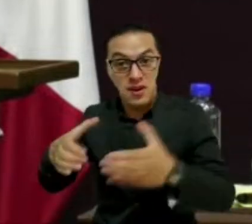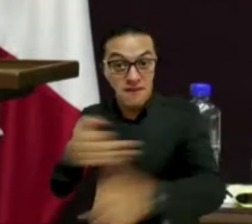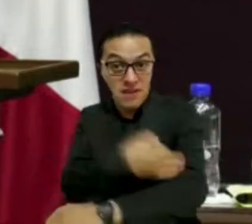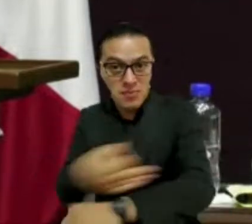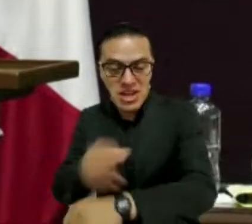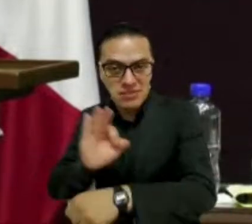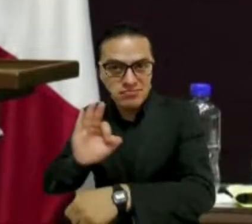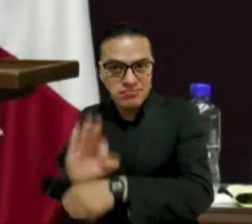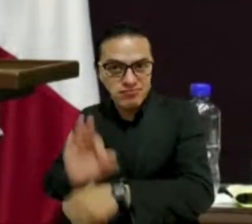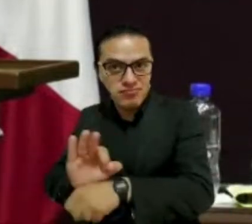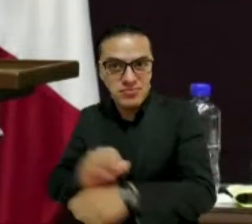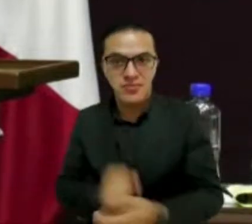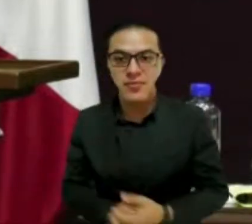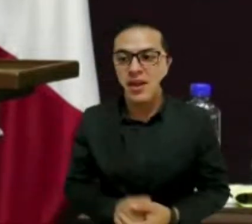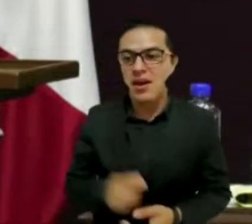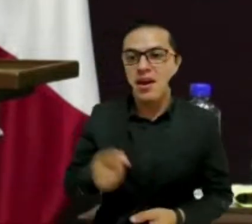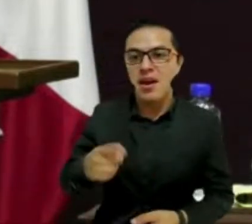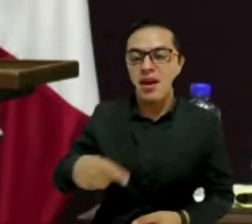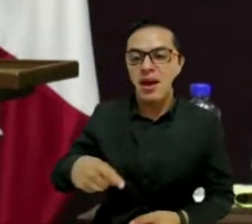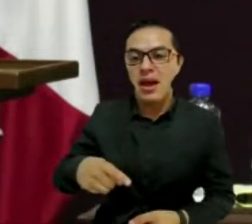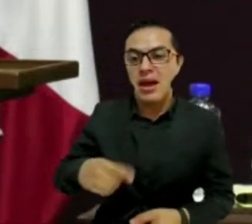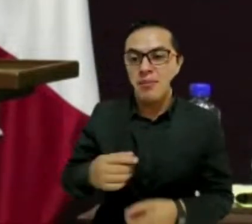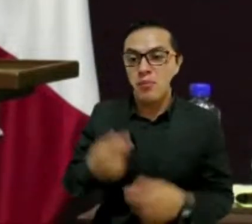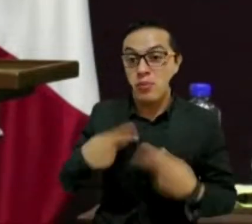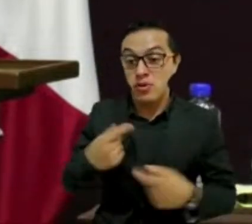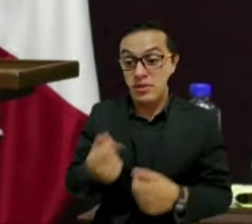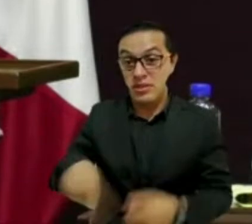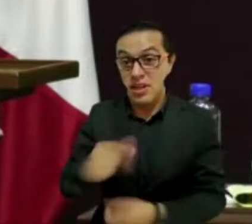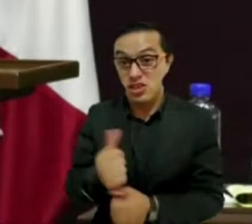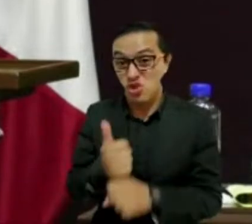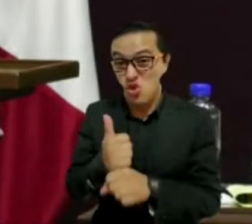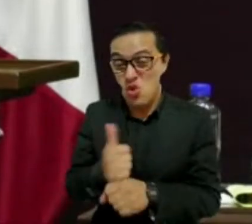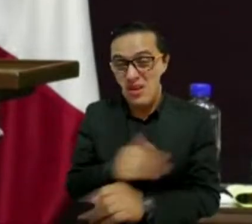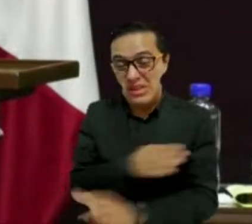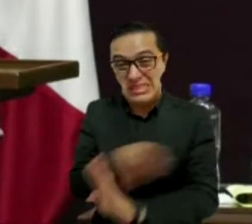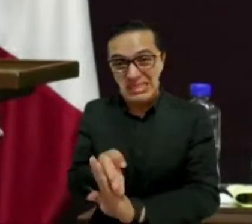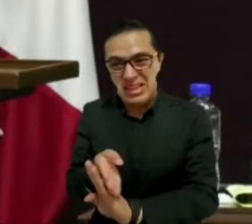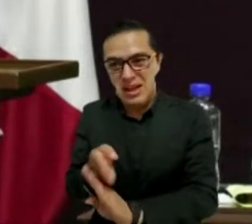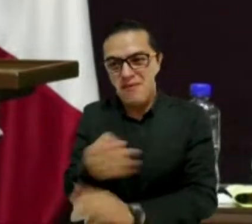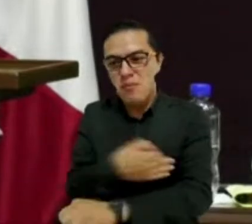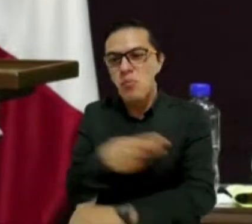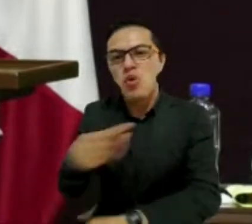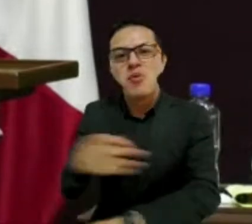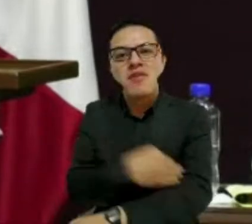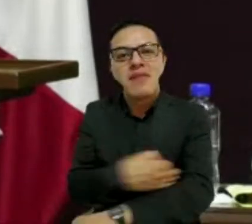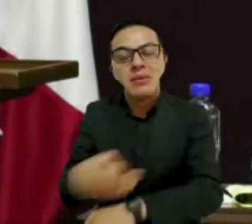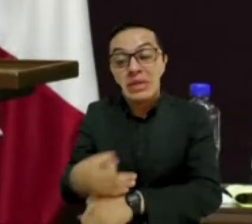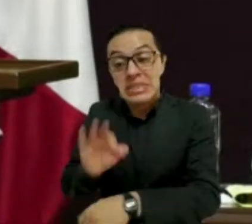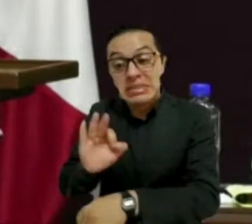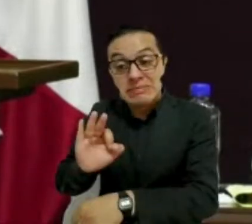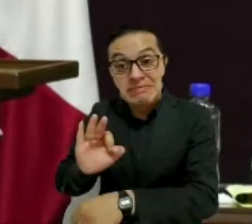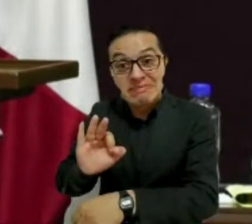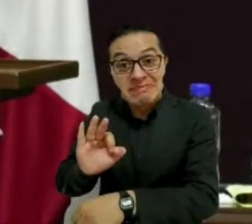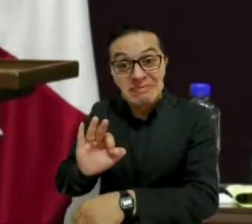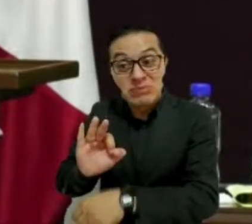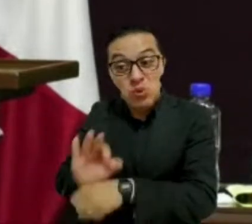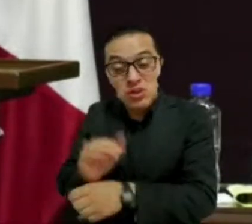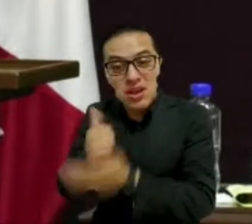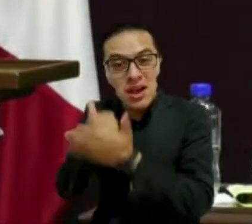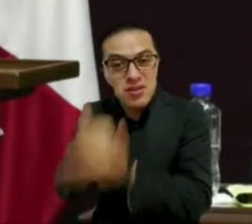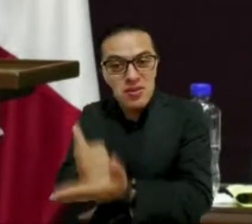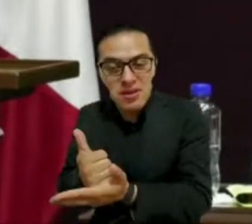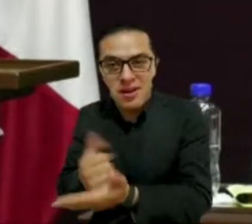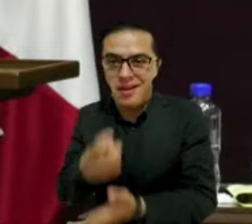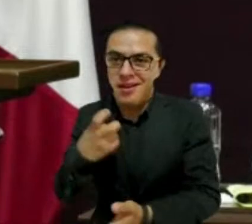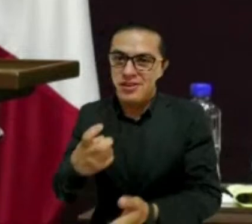familias víctimas de reparación del daño tienen un impacto generacional significativo. Al priorizar los programas sociales